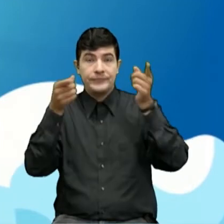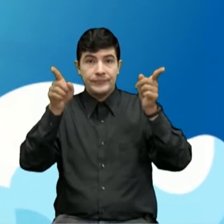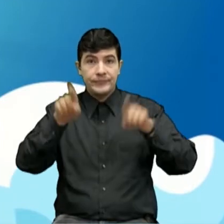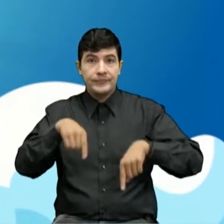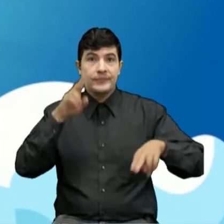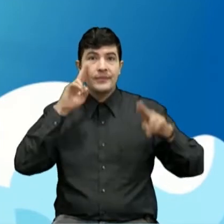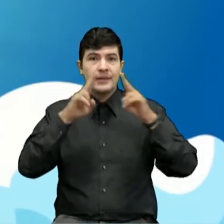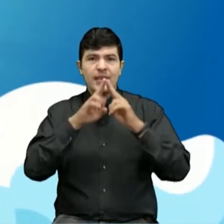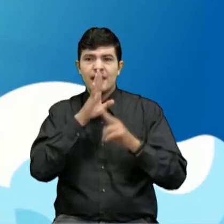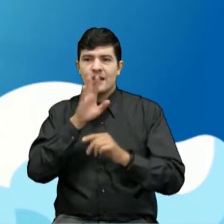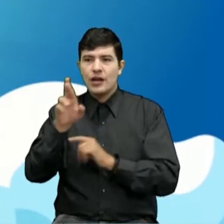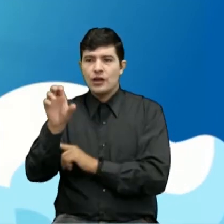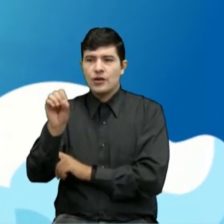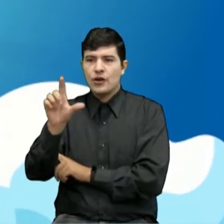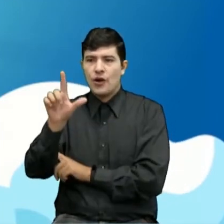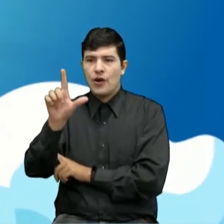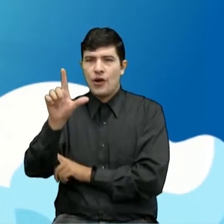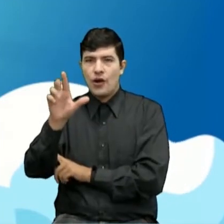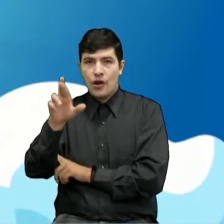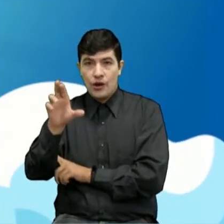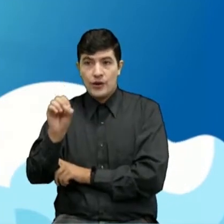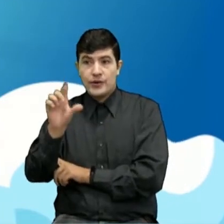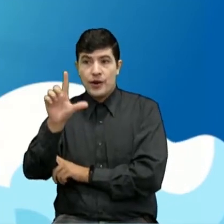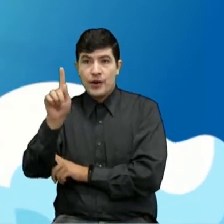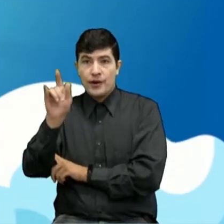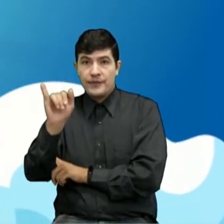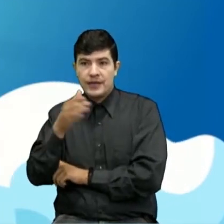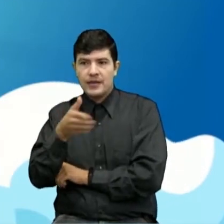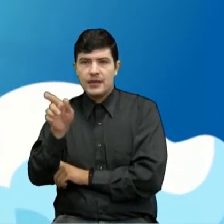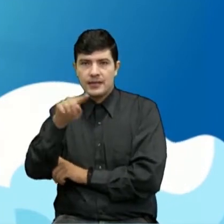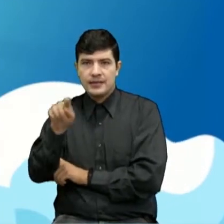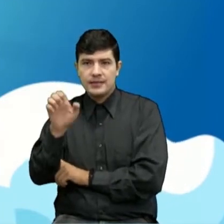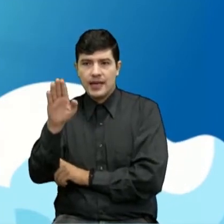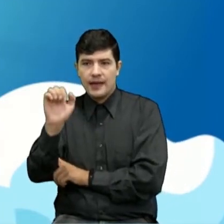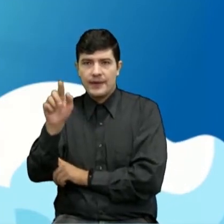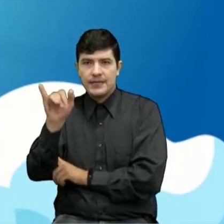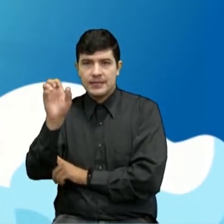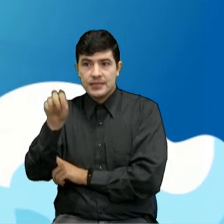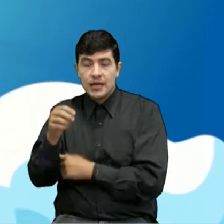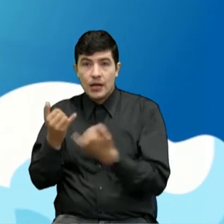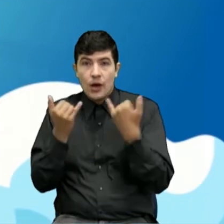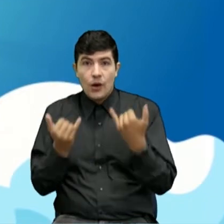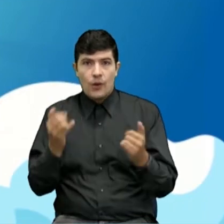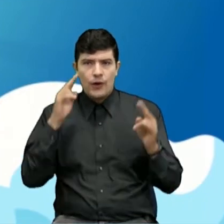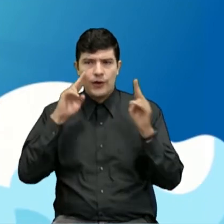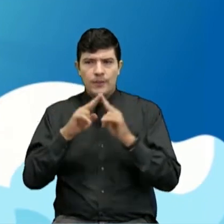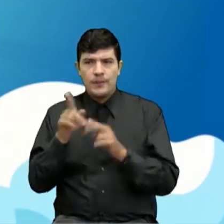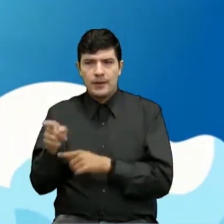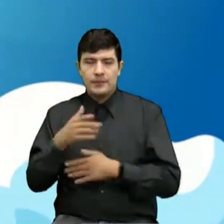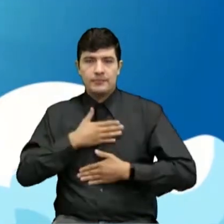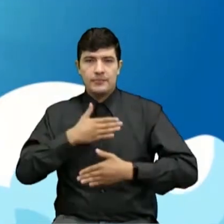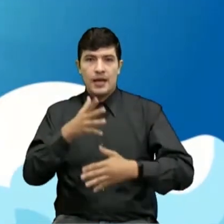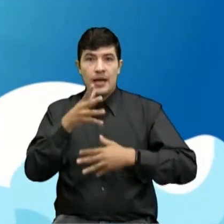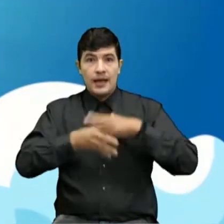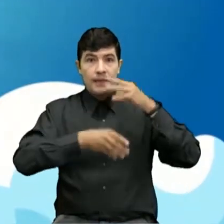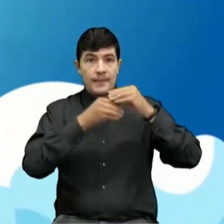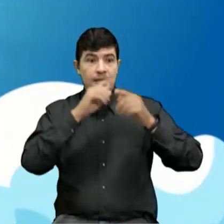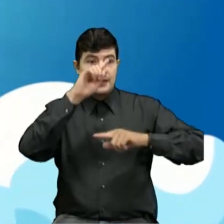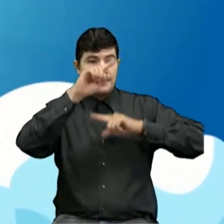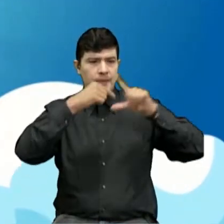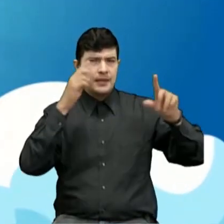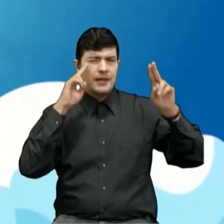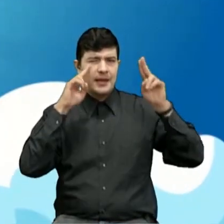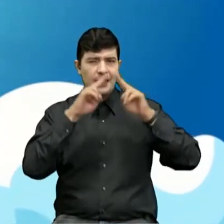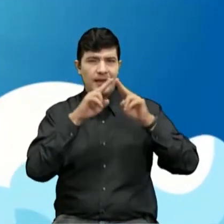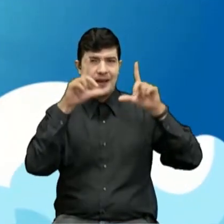a Rolfi Sebastián, que hoy está conectado con nosotros y nos envía la foto y con